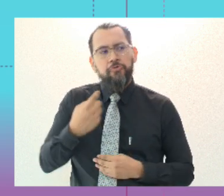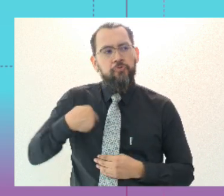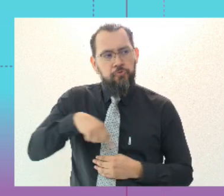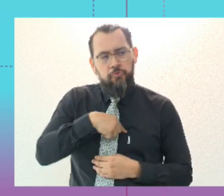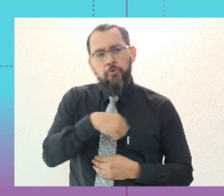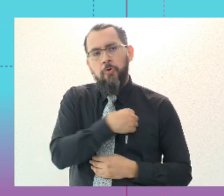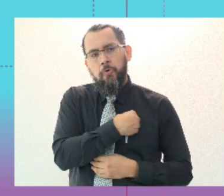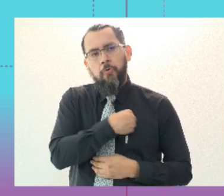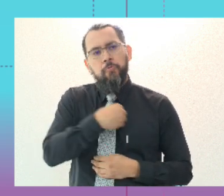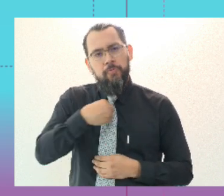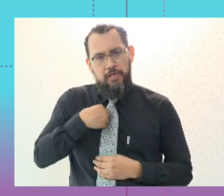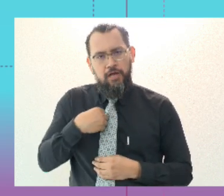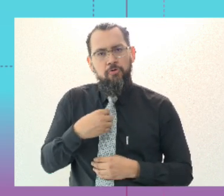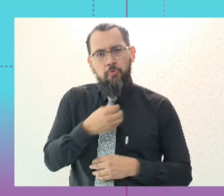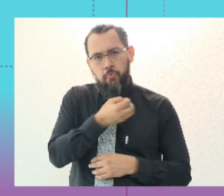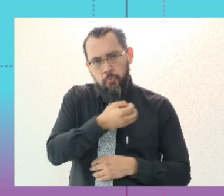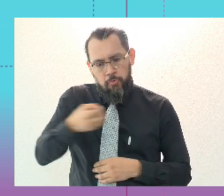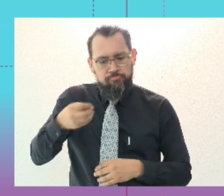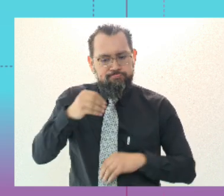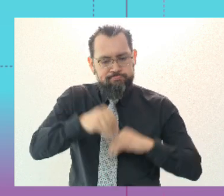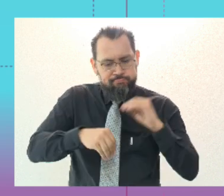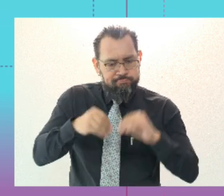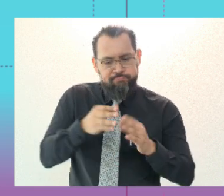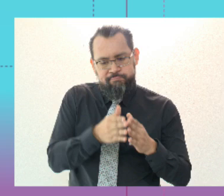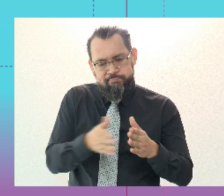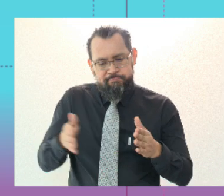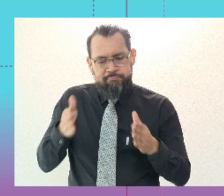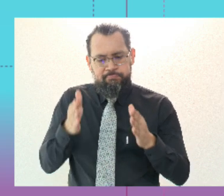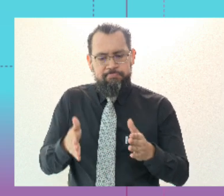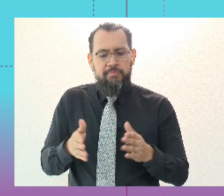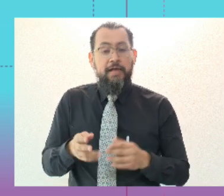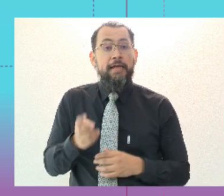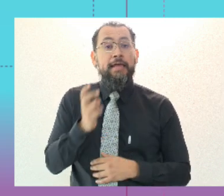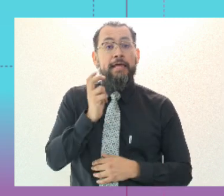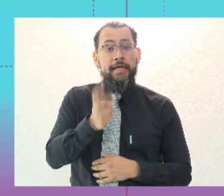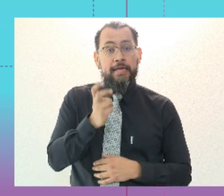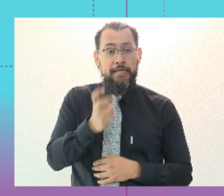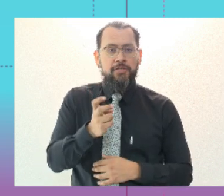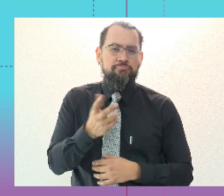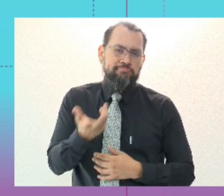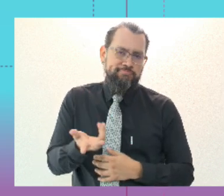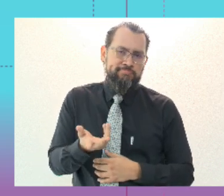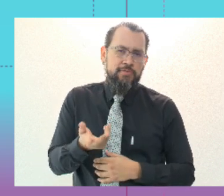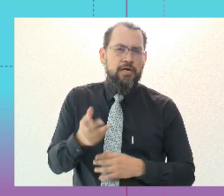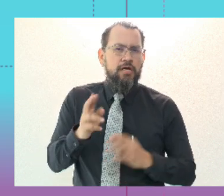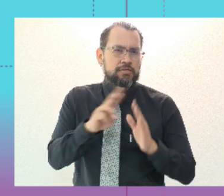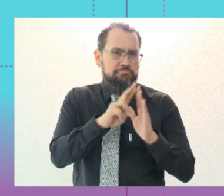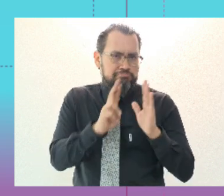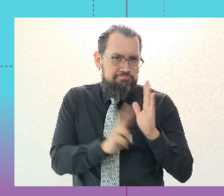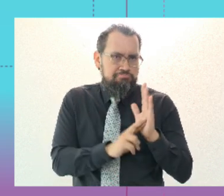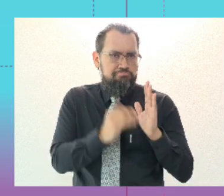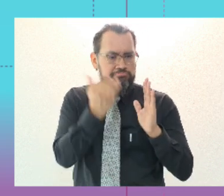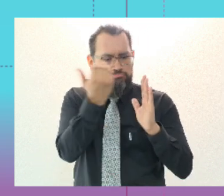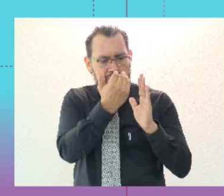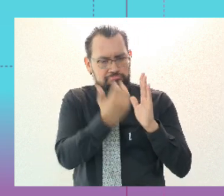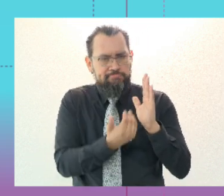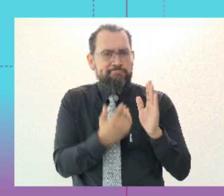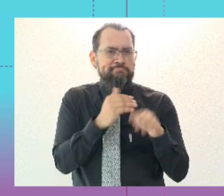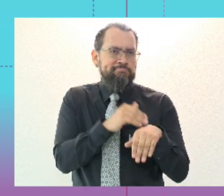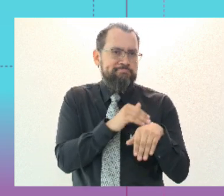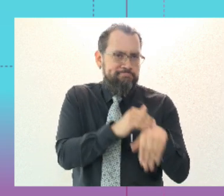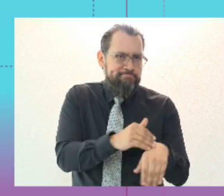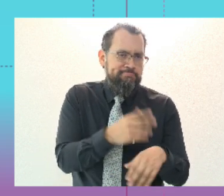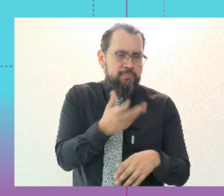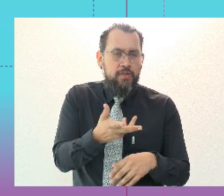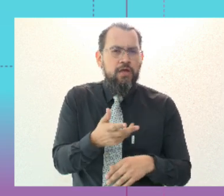a organizarla, ¿de acuerdo? Y todo eso va a formar parte de un cumplimiento normativo. Ese cumplimiento normativo tiene